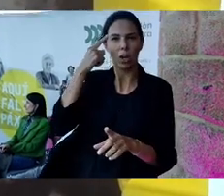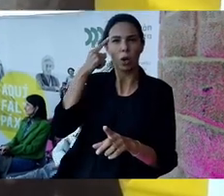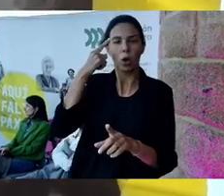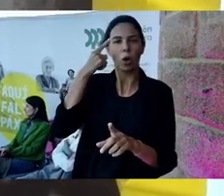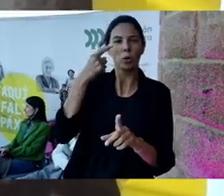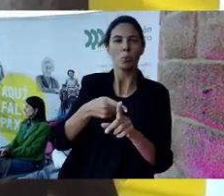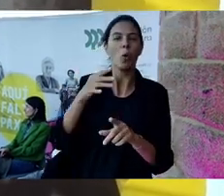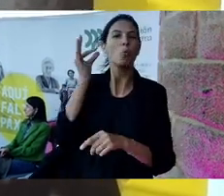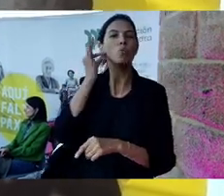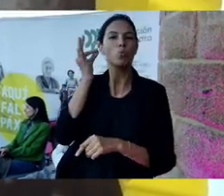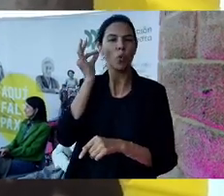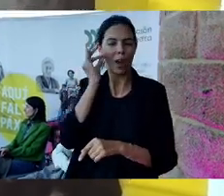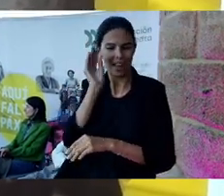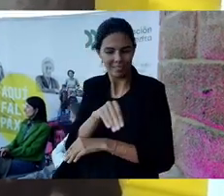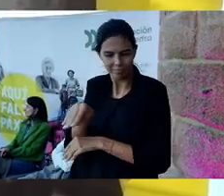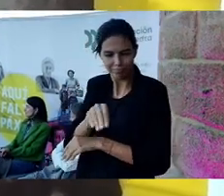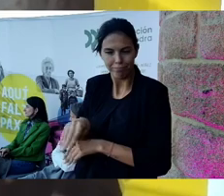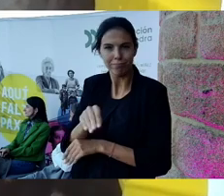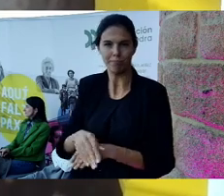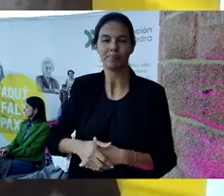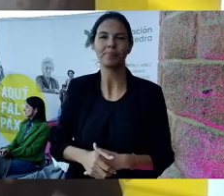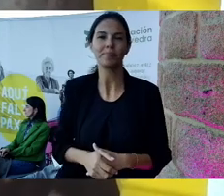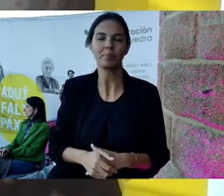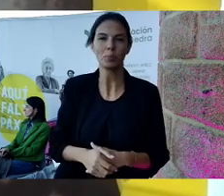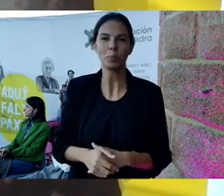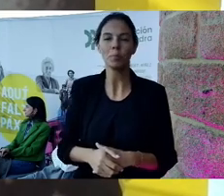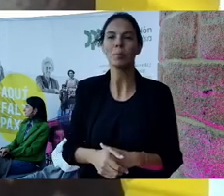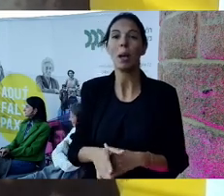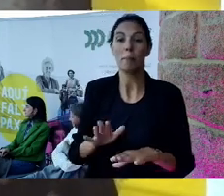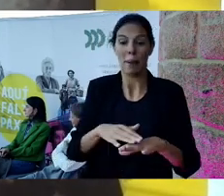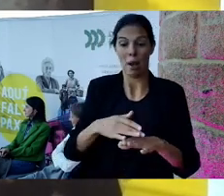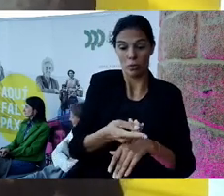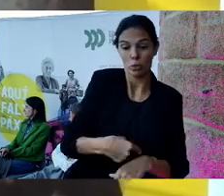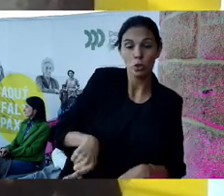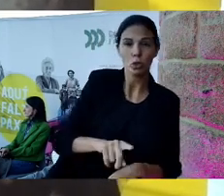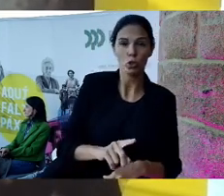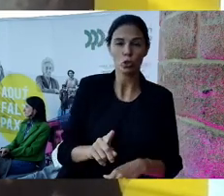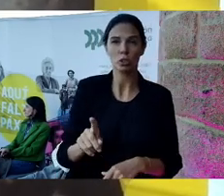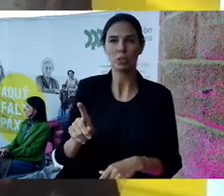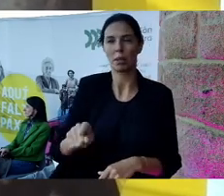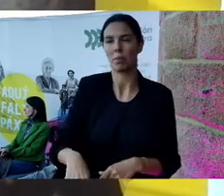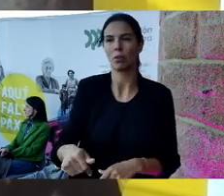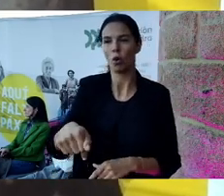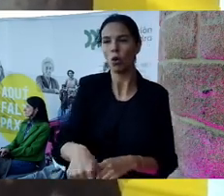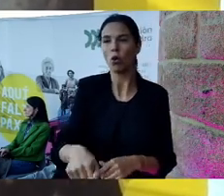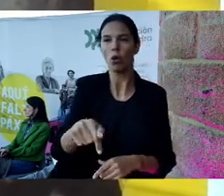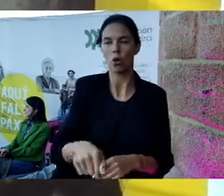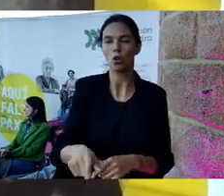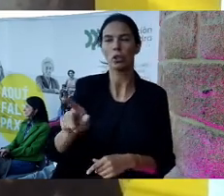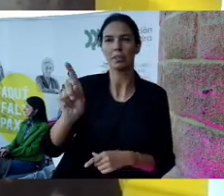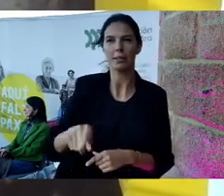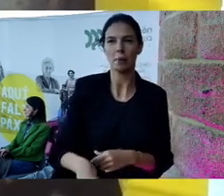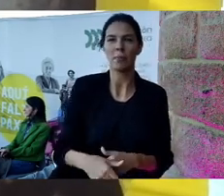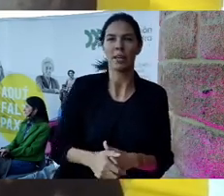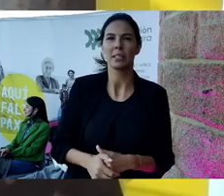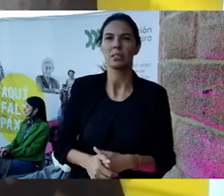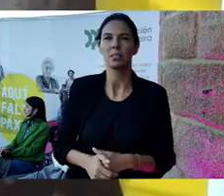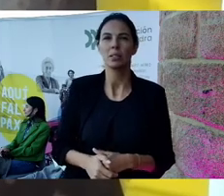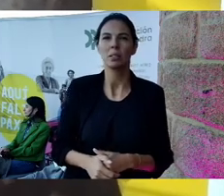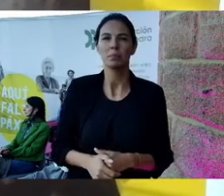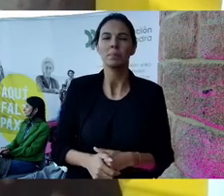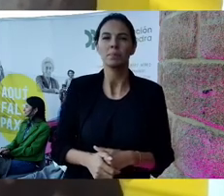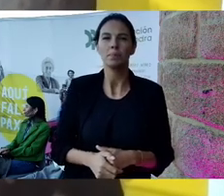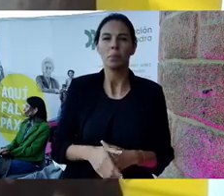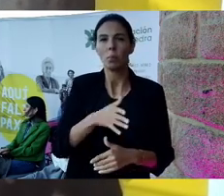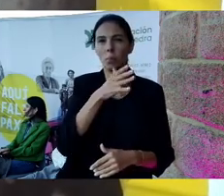referente para as mulleres que criou, ¿no? Y para nós, pois, hoxe